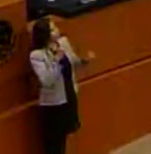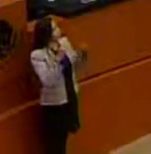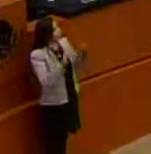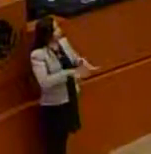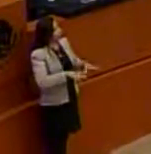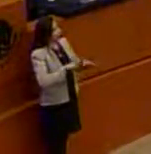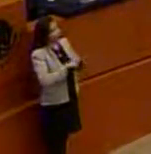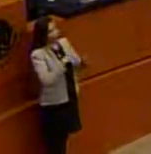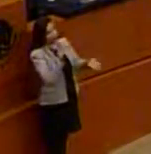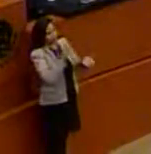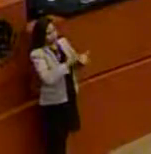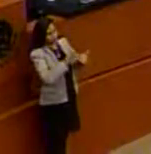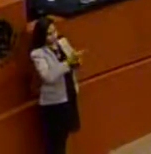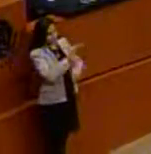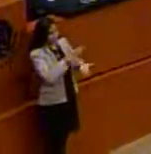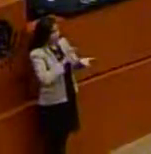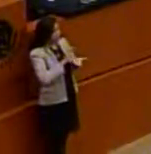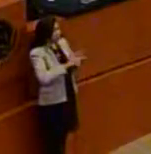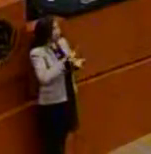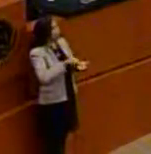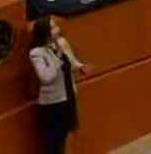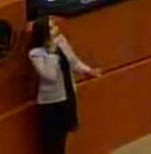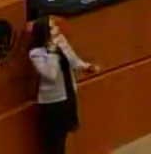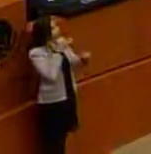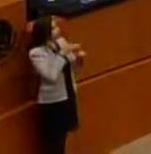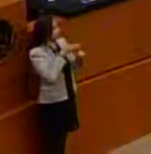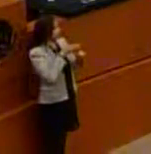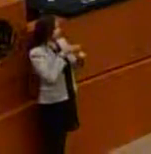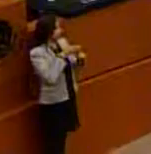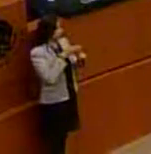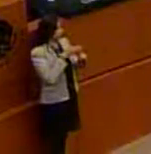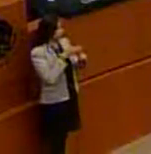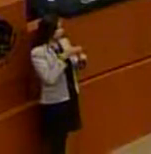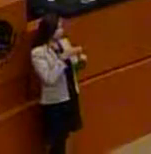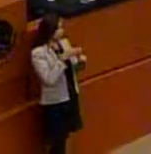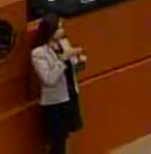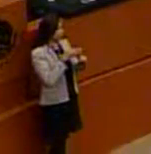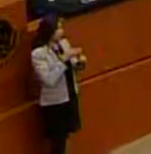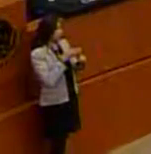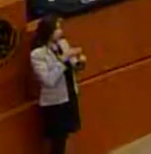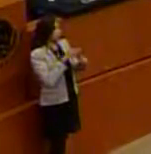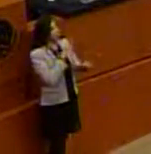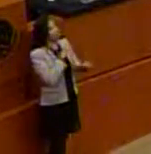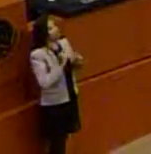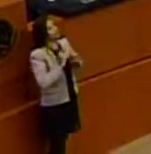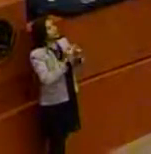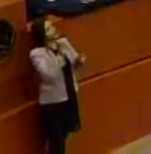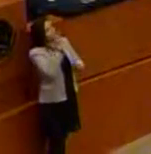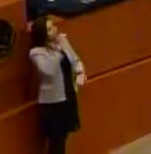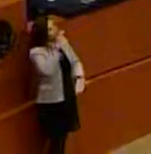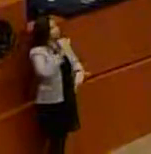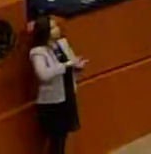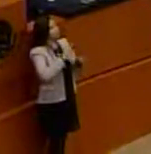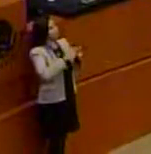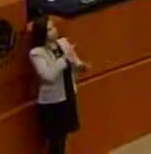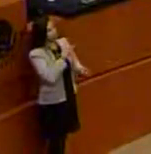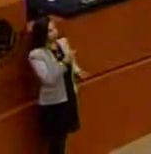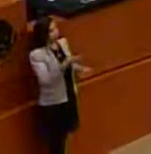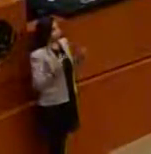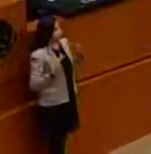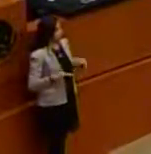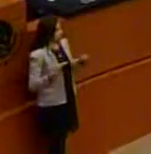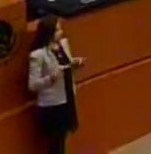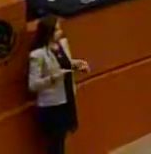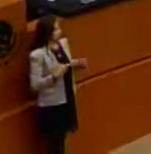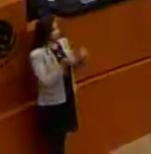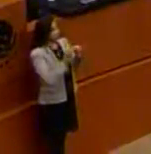los ingresos presupuestales, aunque ese parecería ser el objetivo, sino que se destinarían a planes para reducir la